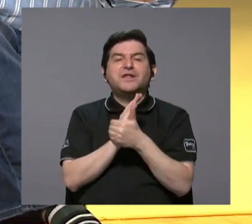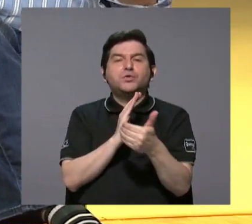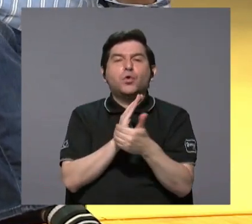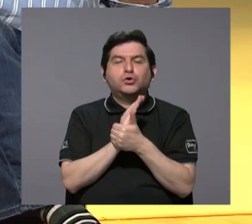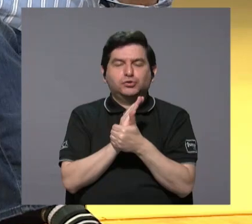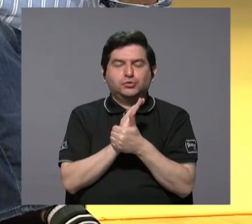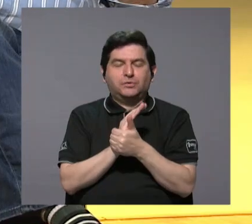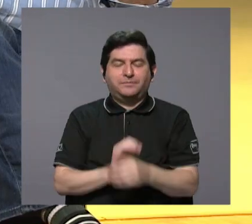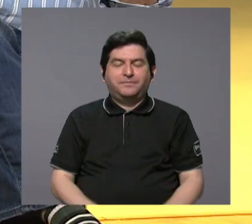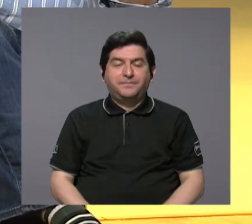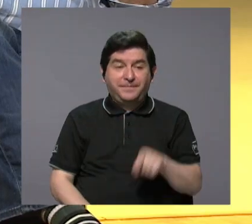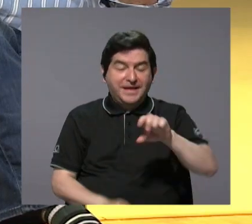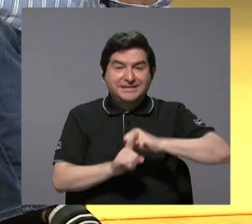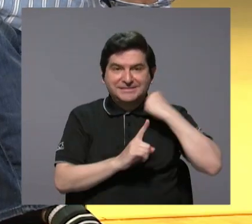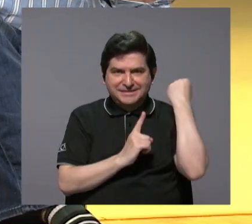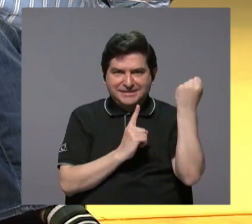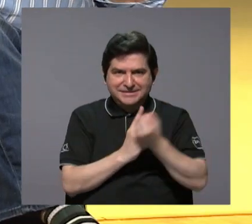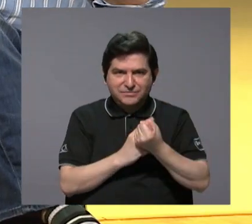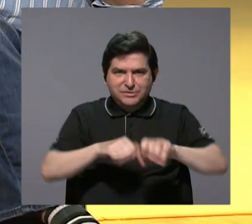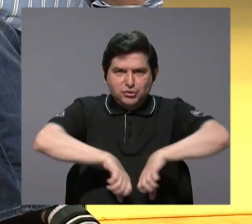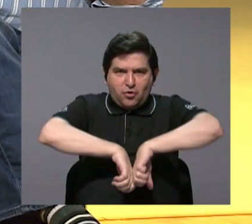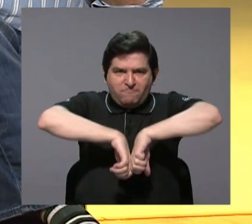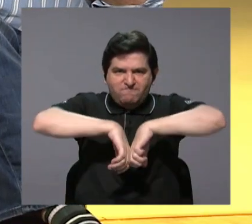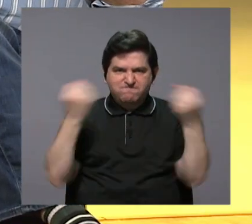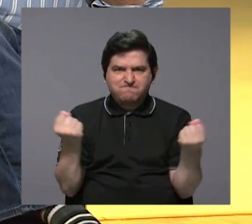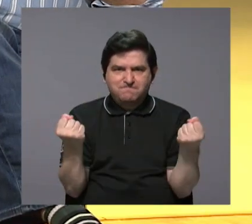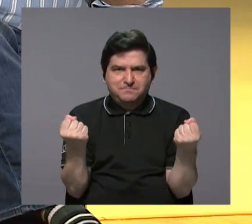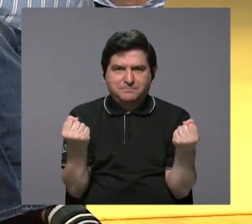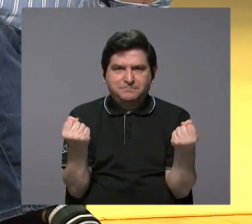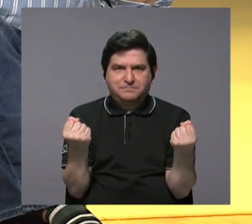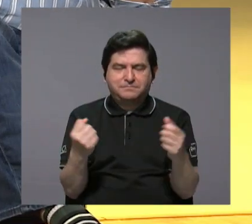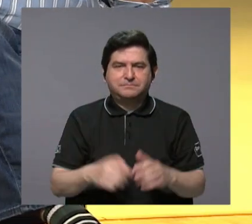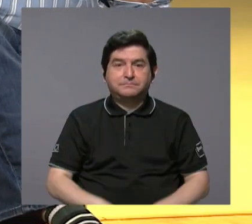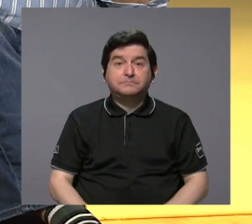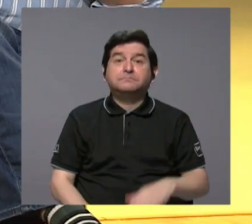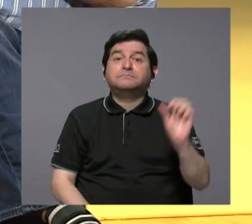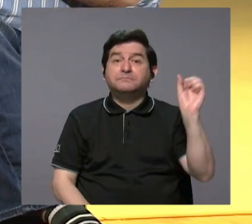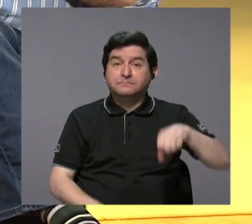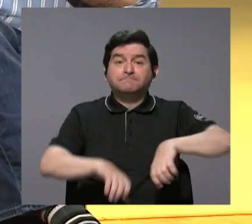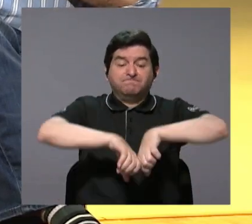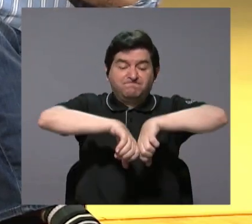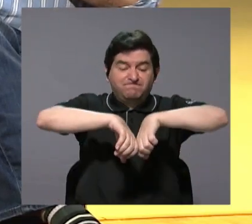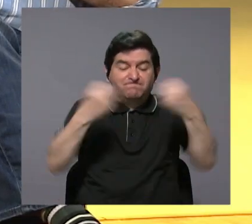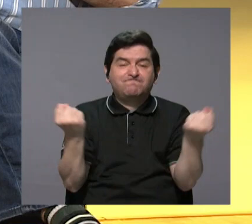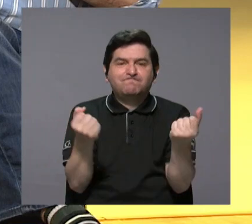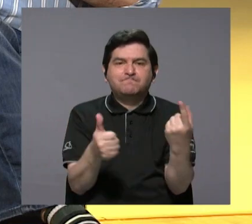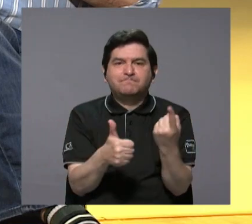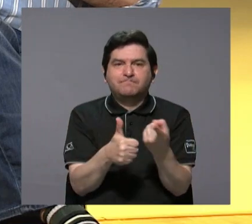Ese círculo virtuoso se rompió. Se rompió primero con